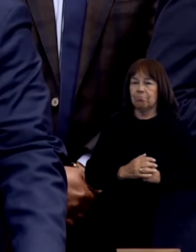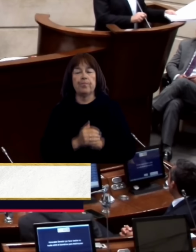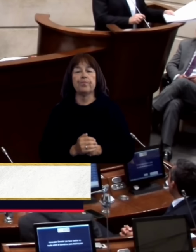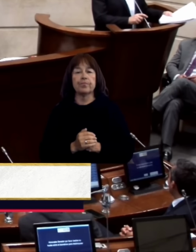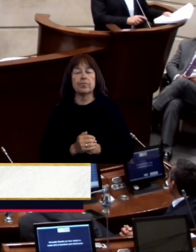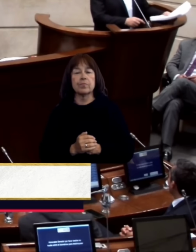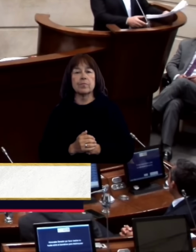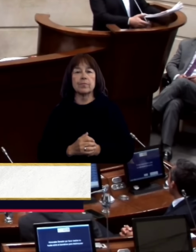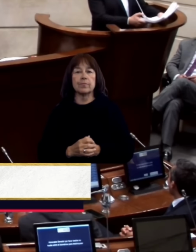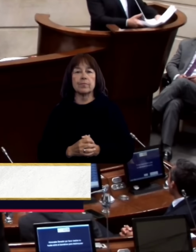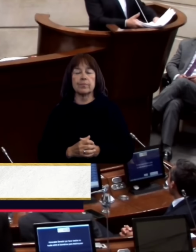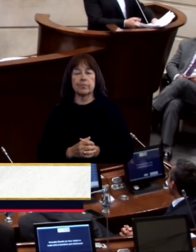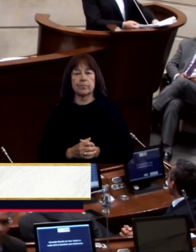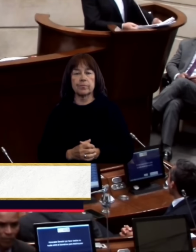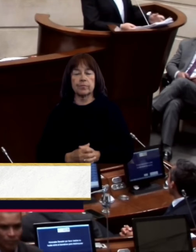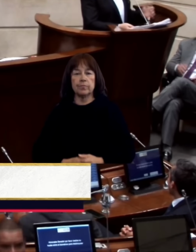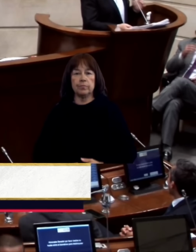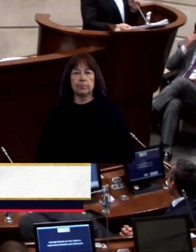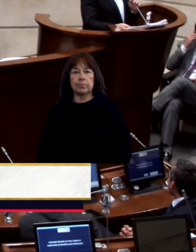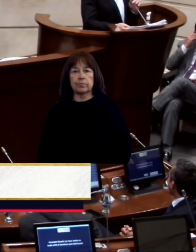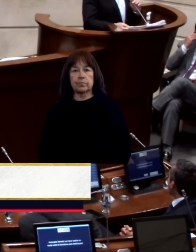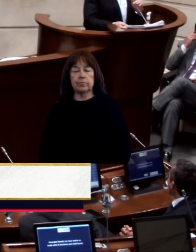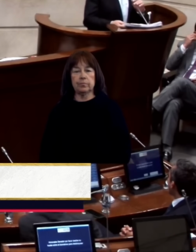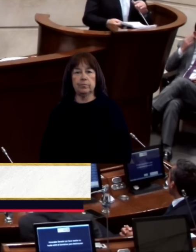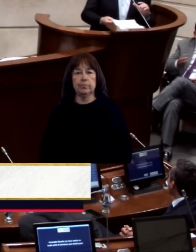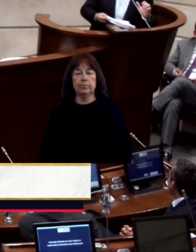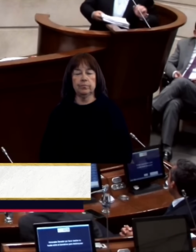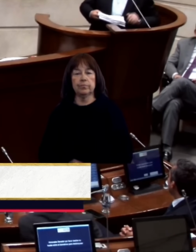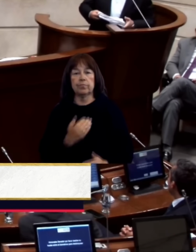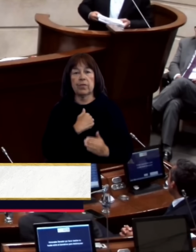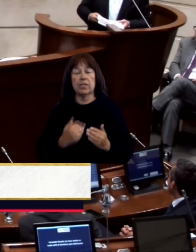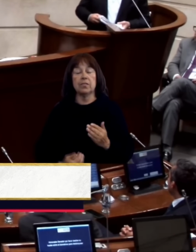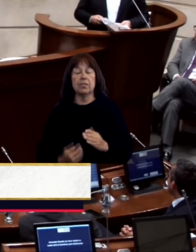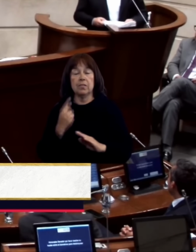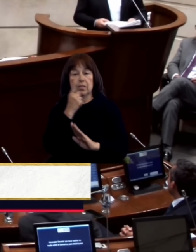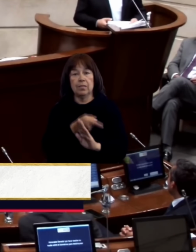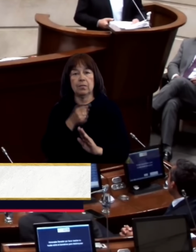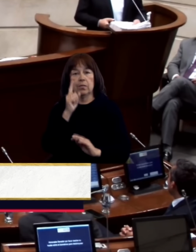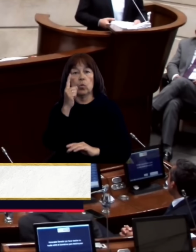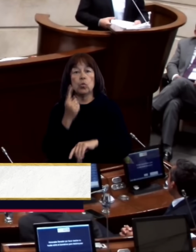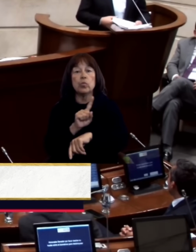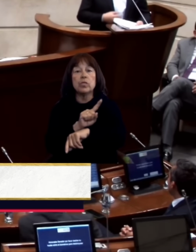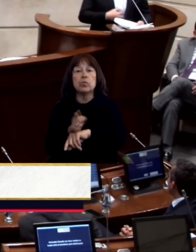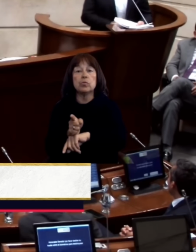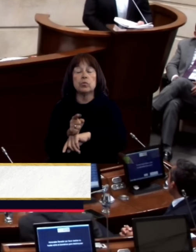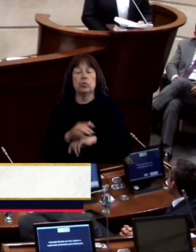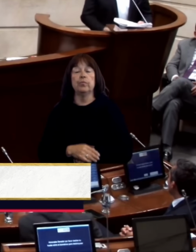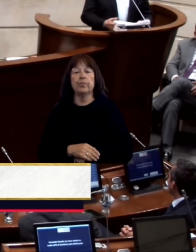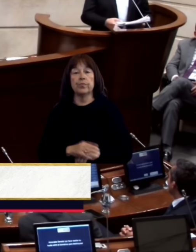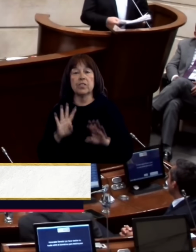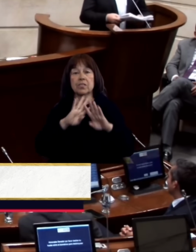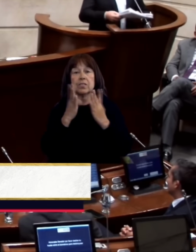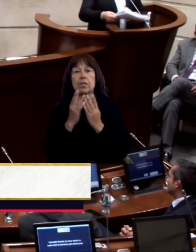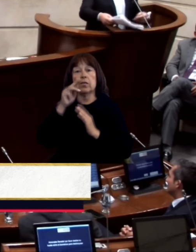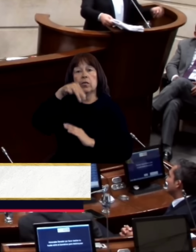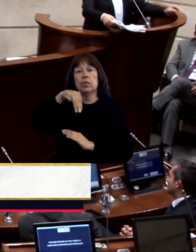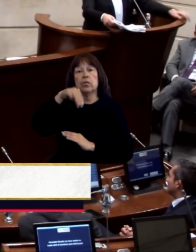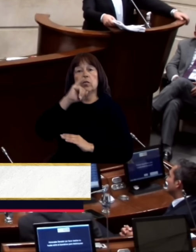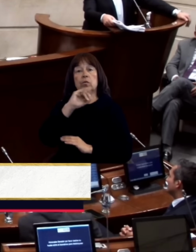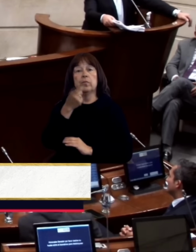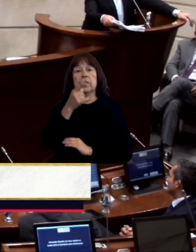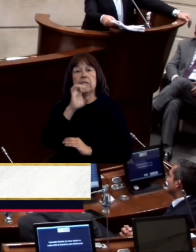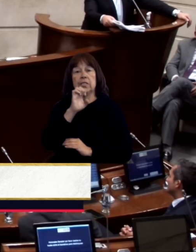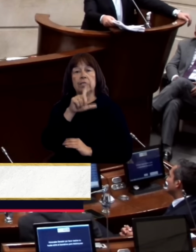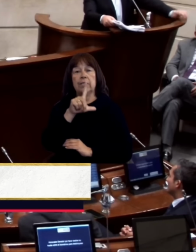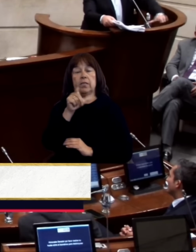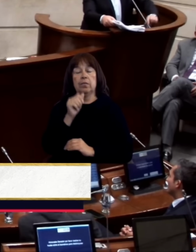en la sala. La situación elevó la tensión en la sesión y fue necesaria la intervención del presidente del Senado, quien interrumpió la discusión para ceder nuevamente